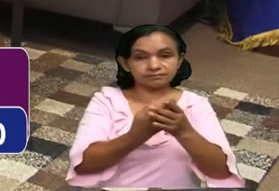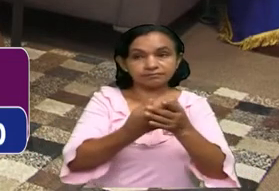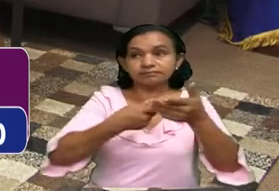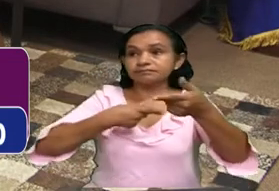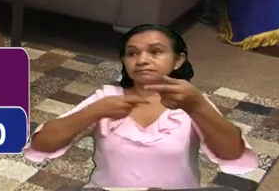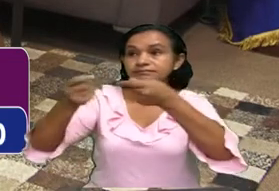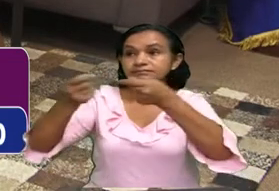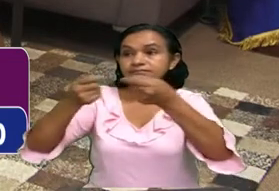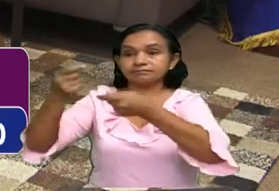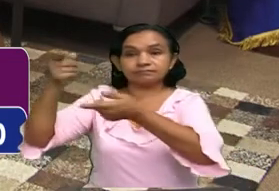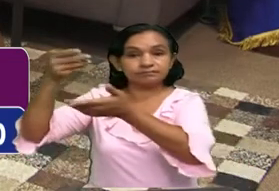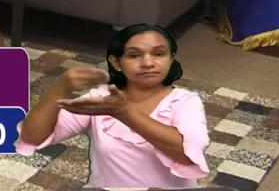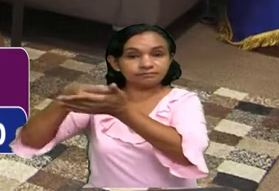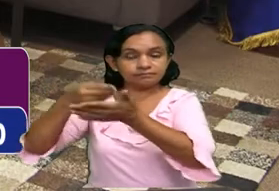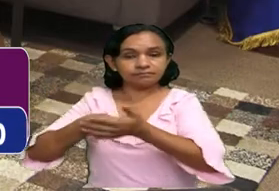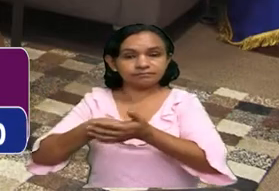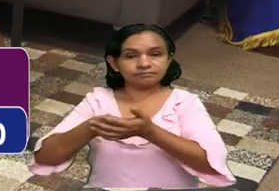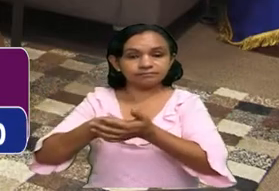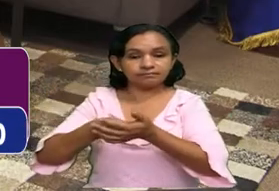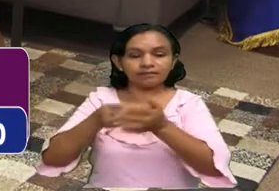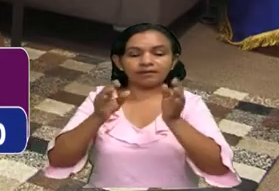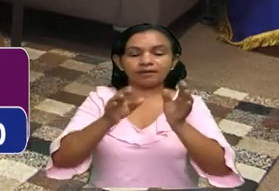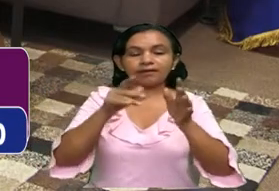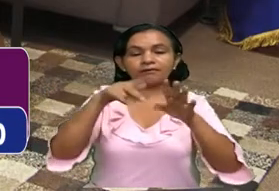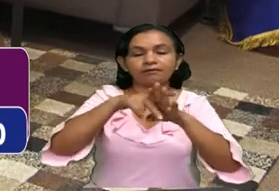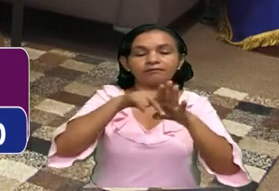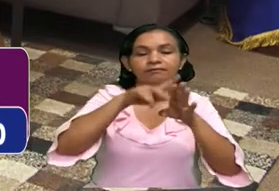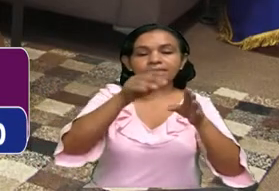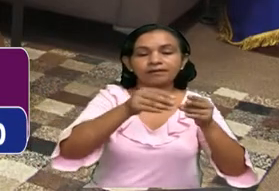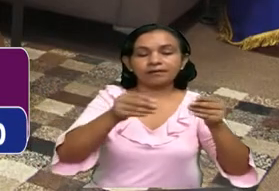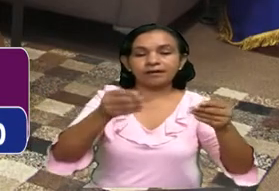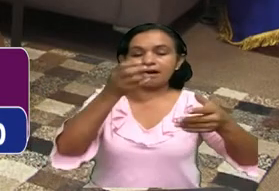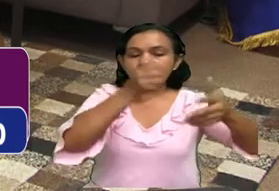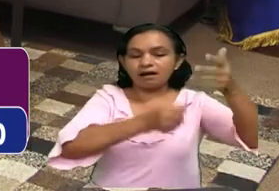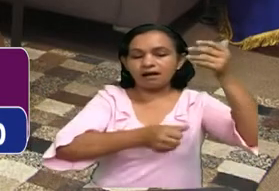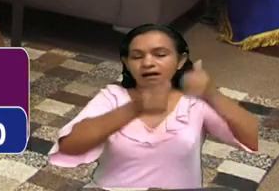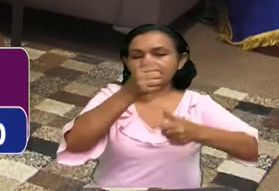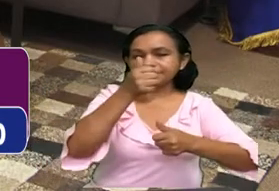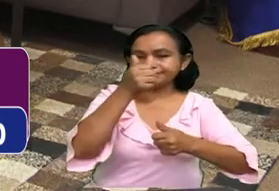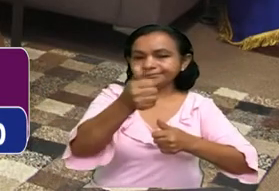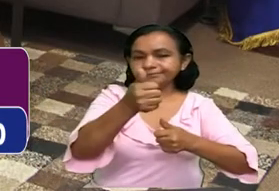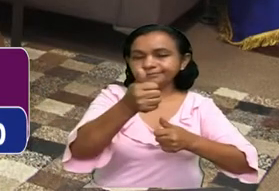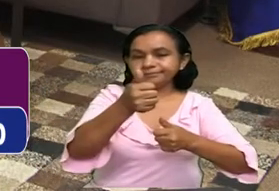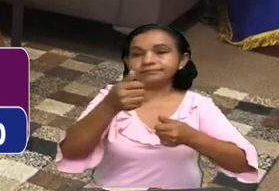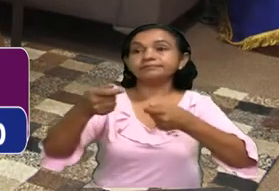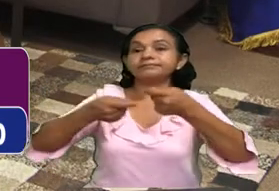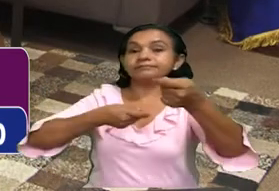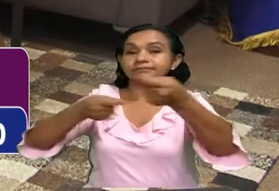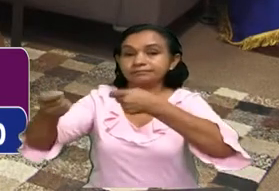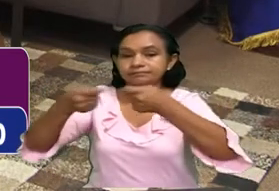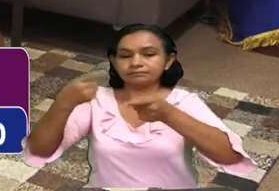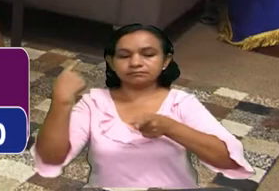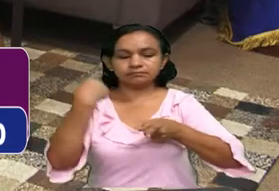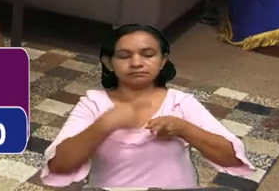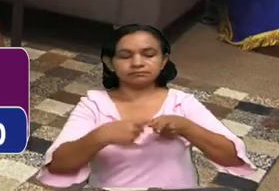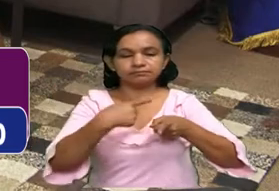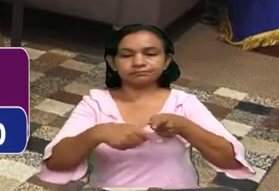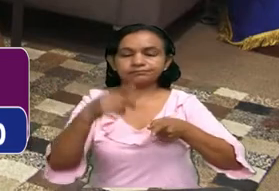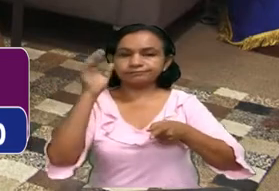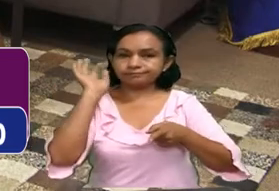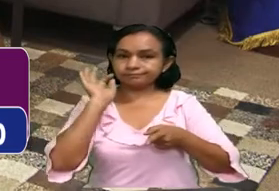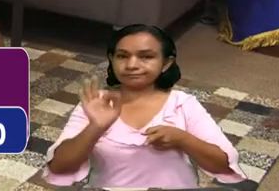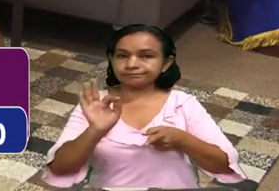venderla, no para adornar la finca. O sea, yo produzco leche de calidad y esa leche de calidad debe ser pagada como tal.